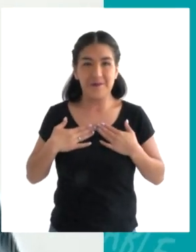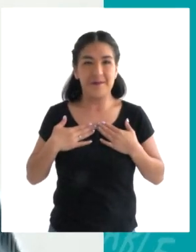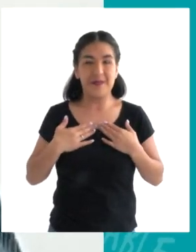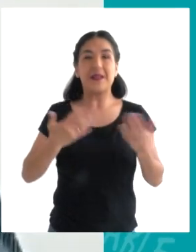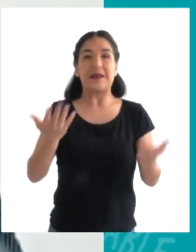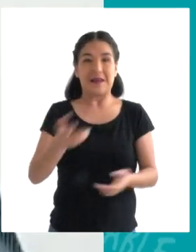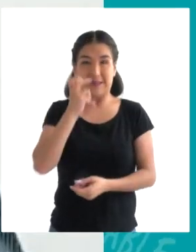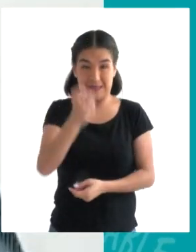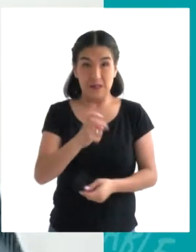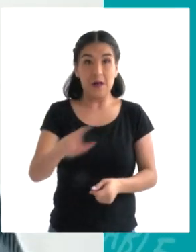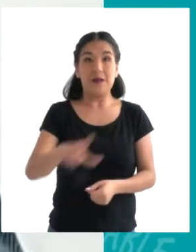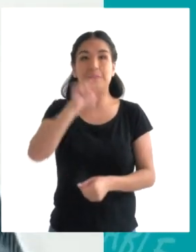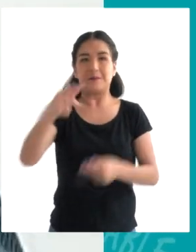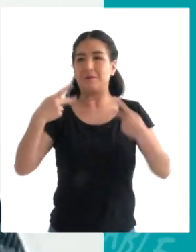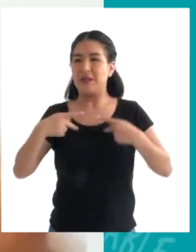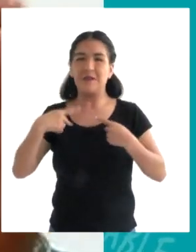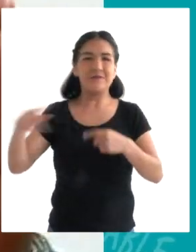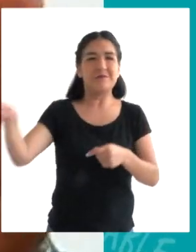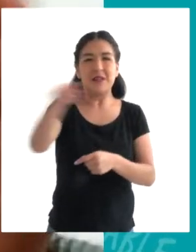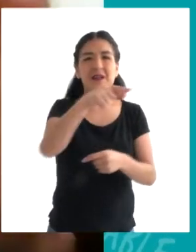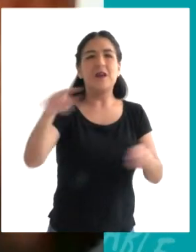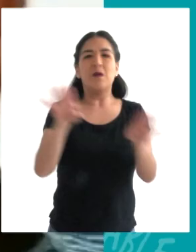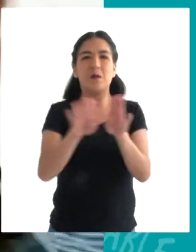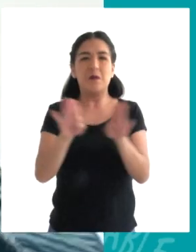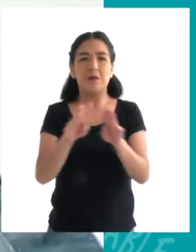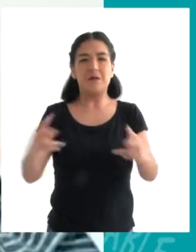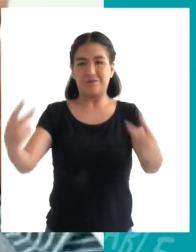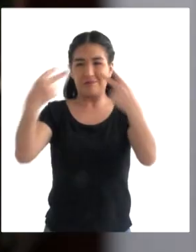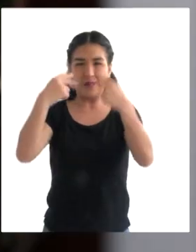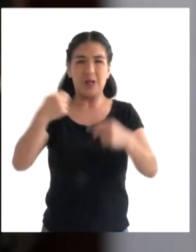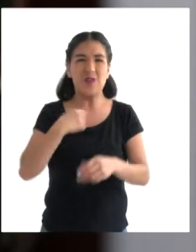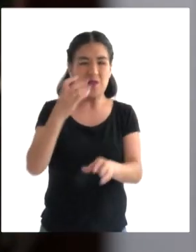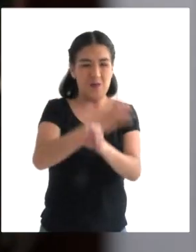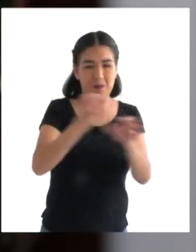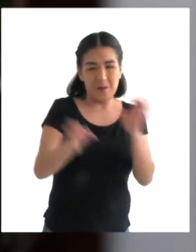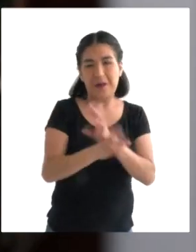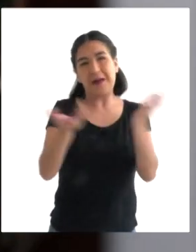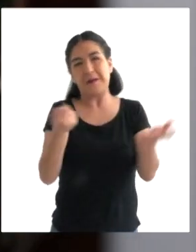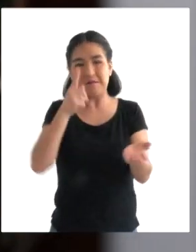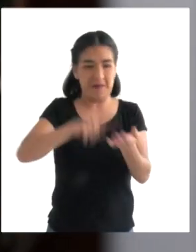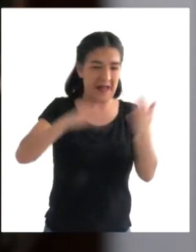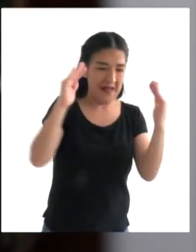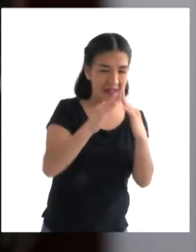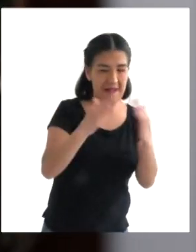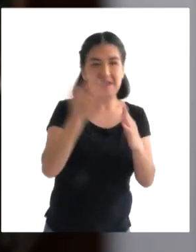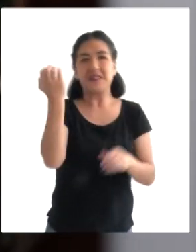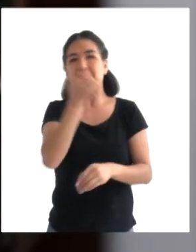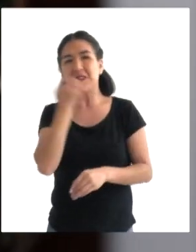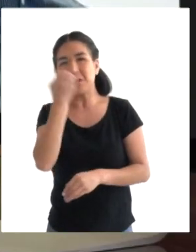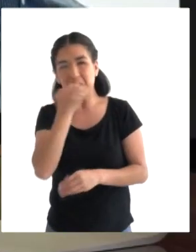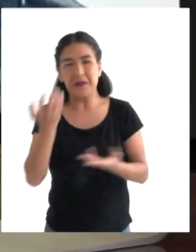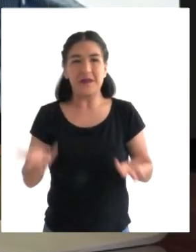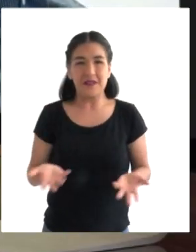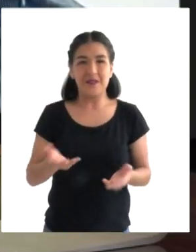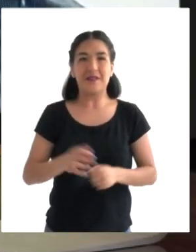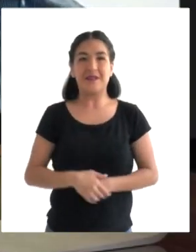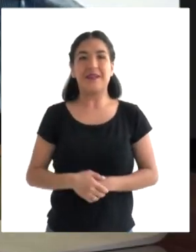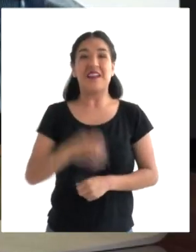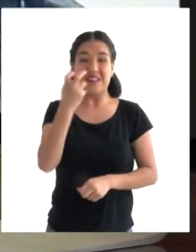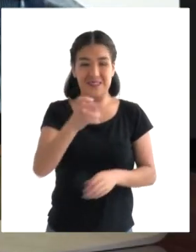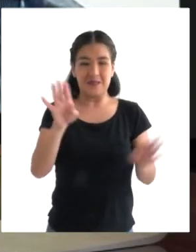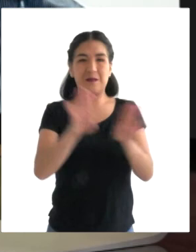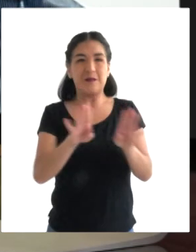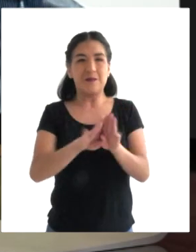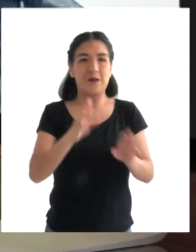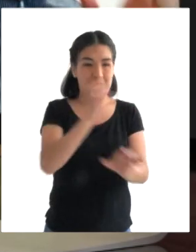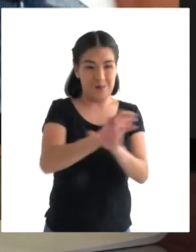Entonces, en la medida en que la gente hacemos cosas donde estamos, en tu casa o en tu escuela, y esas cosas que